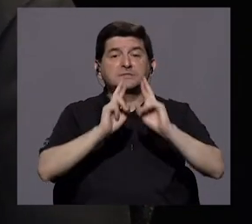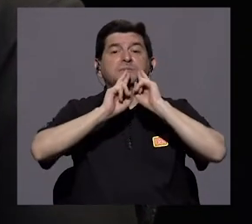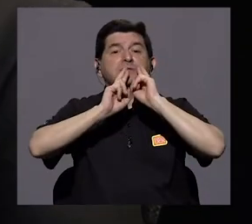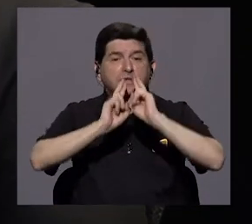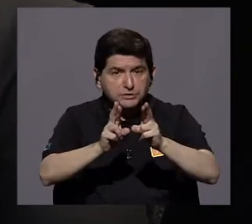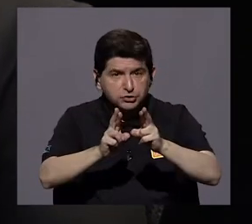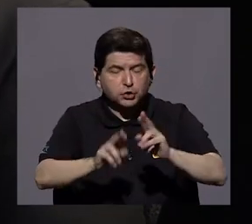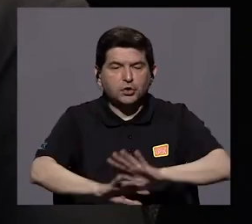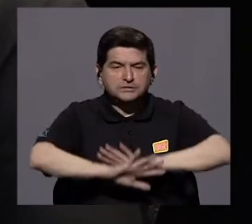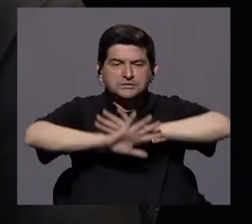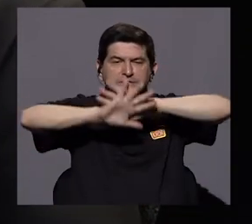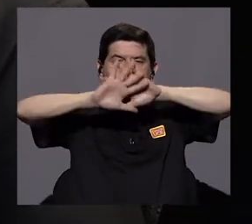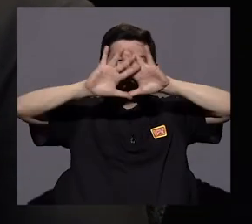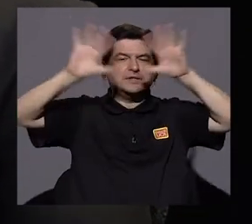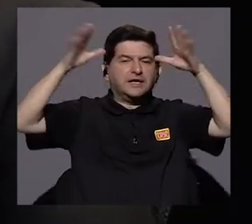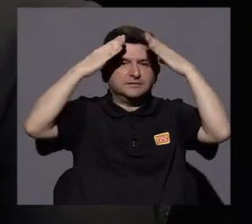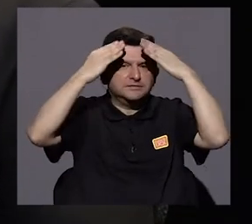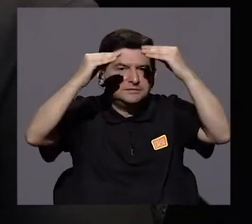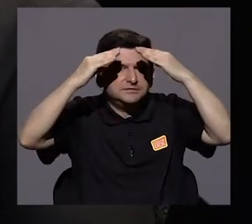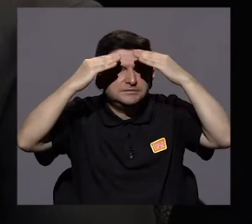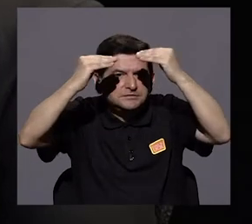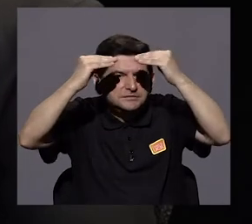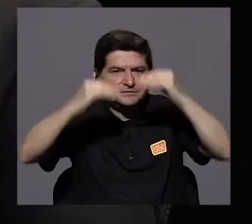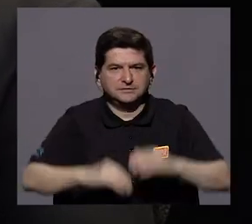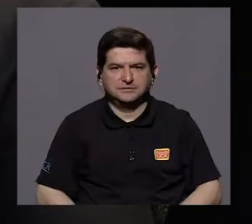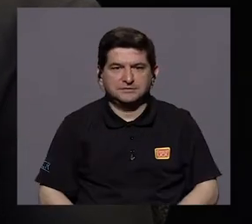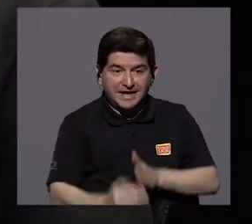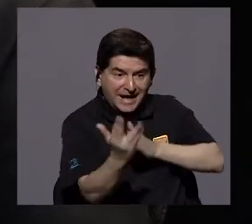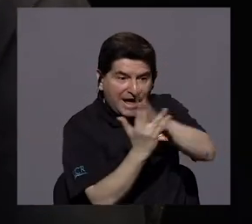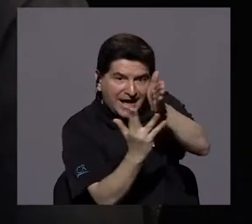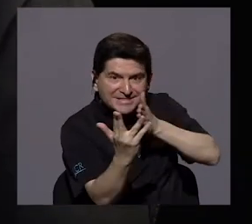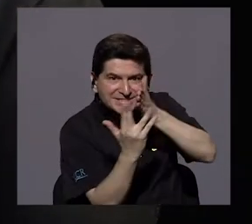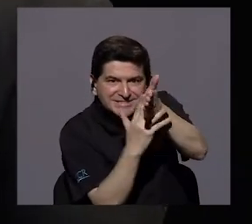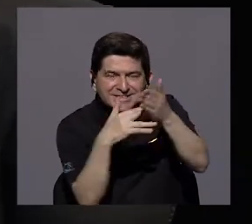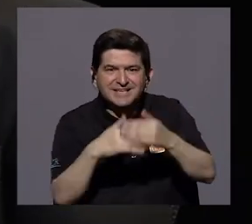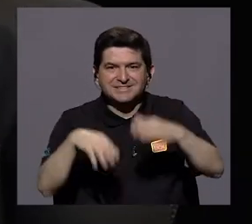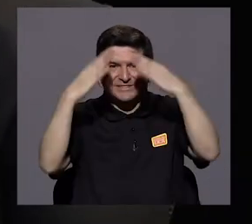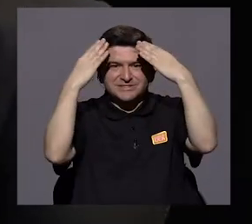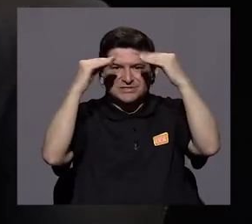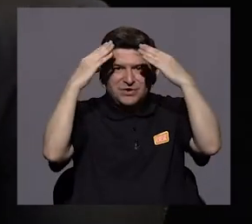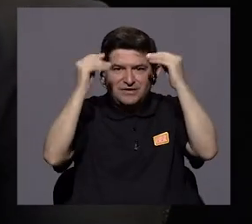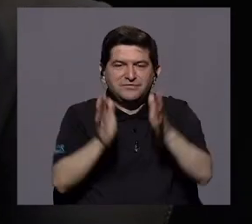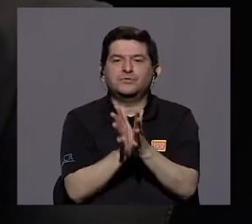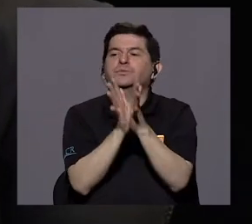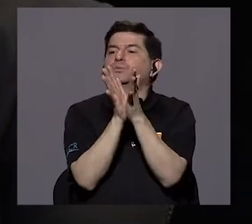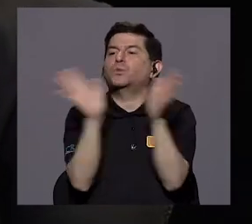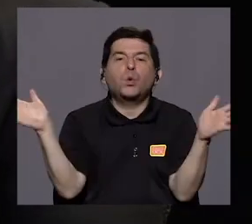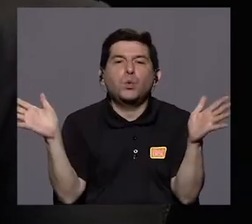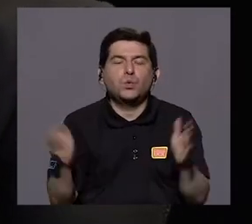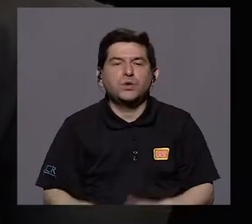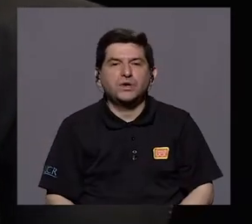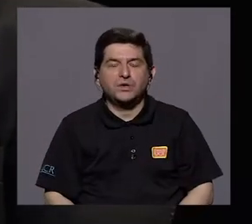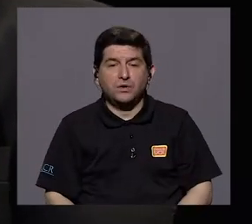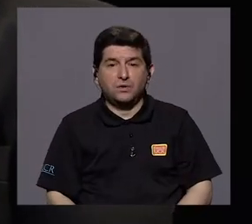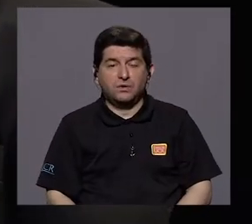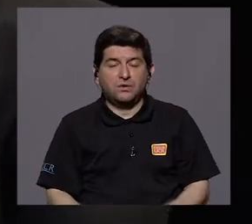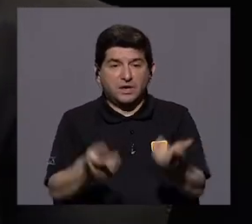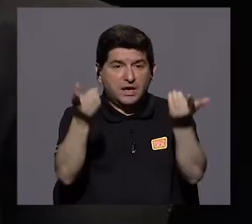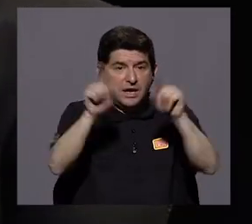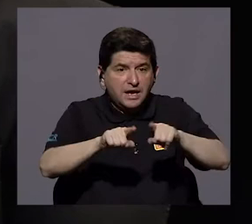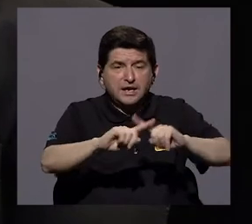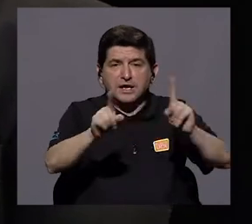de cuentas, la transparencia de datos, el acceso a la información pública que conste en los